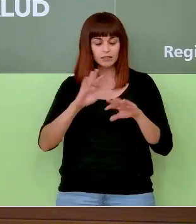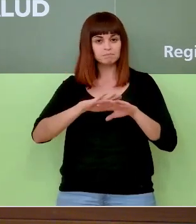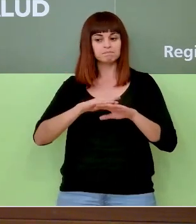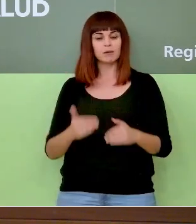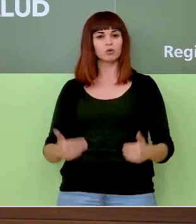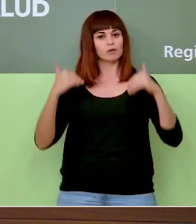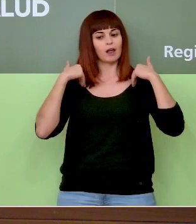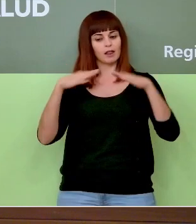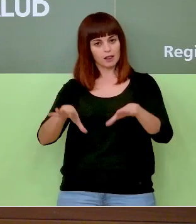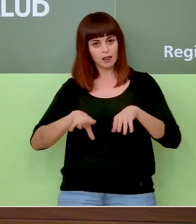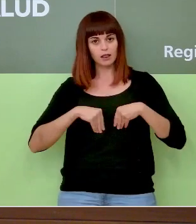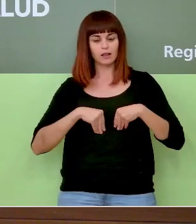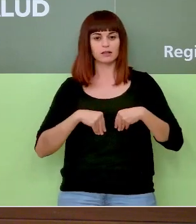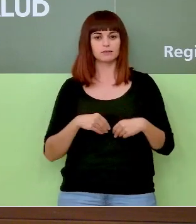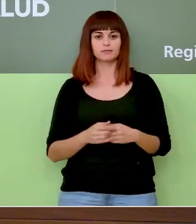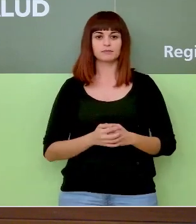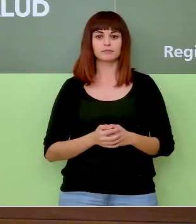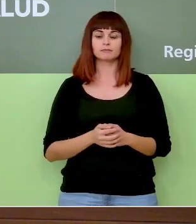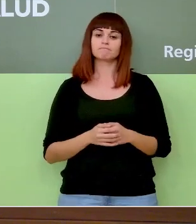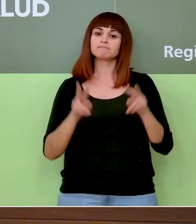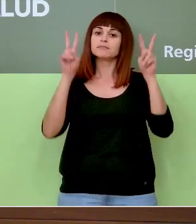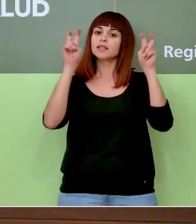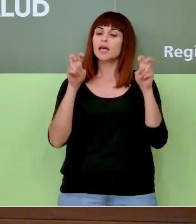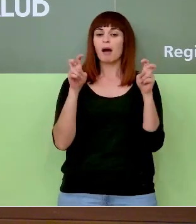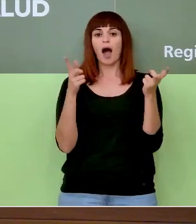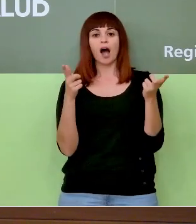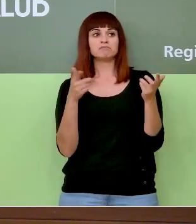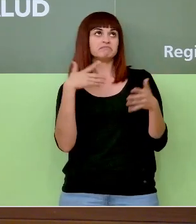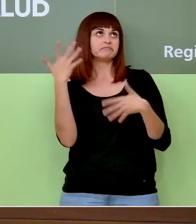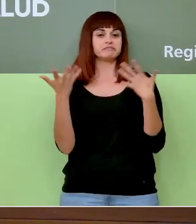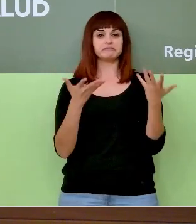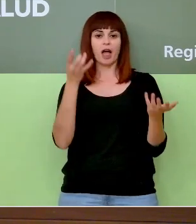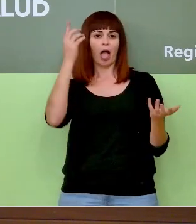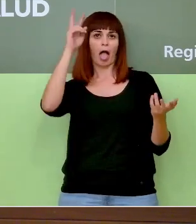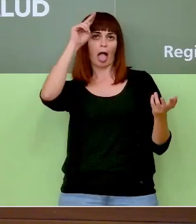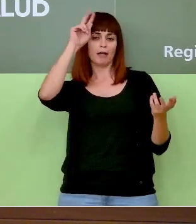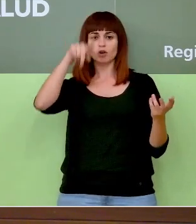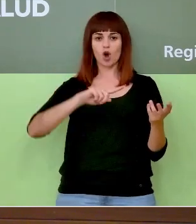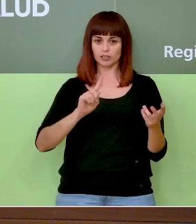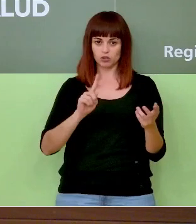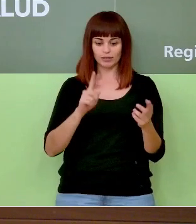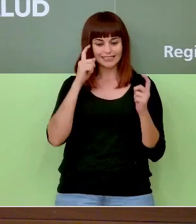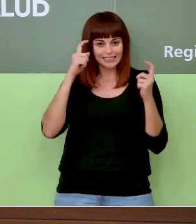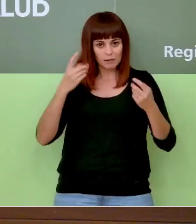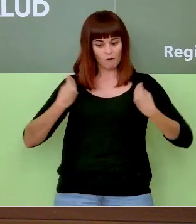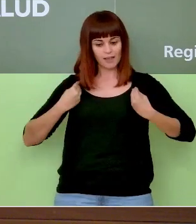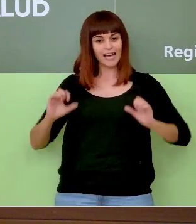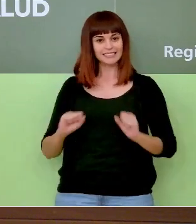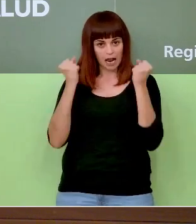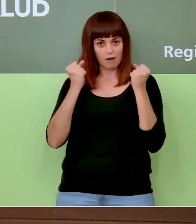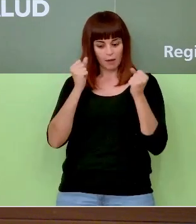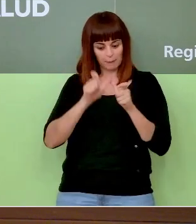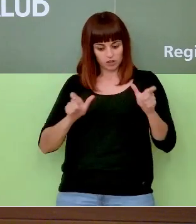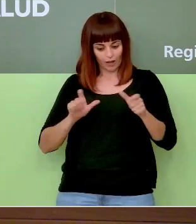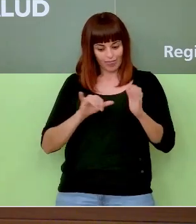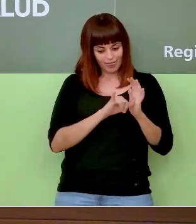su responsabilidad, pues la cuestión no es frívola, no es baladí, se trata de salvar vidas y quizás la vida de los nuestros. La